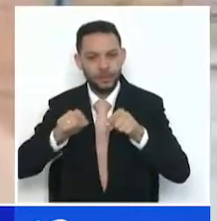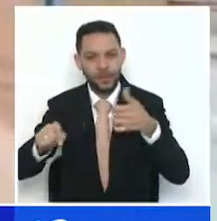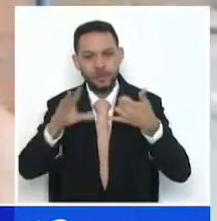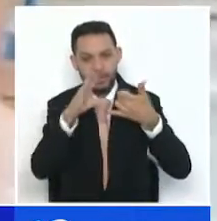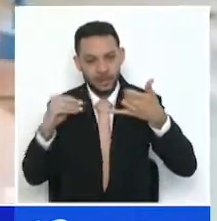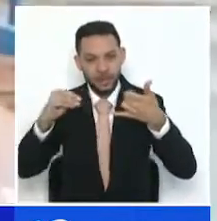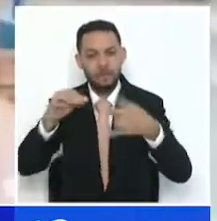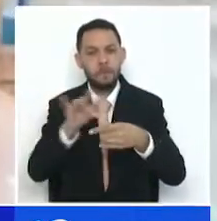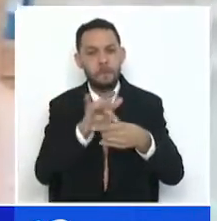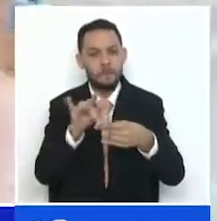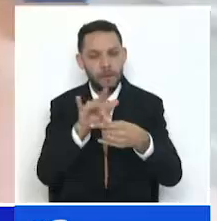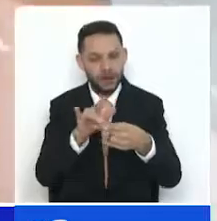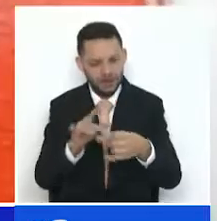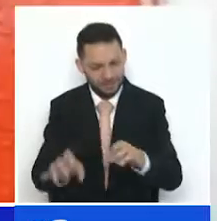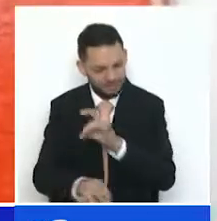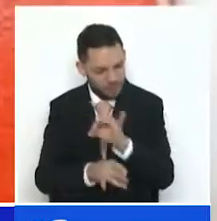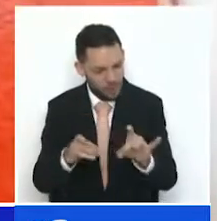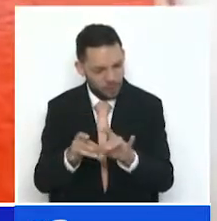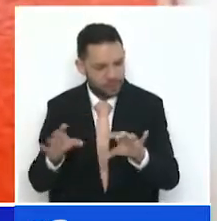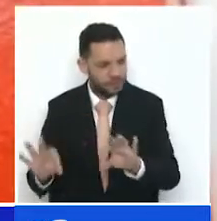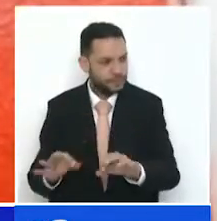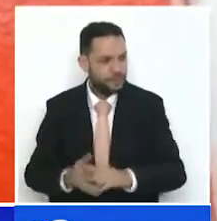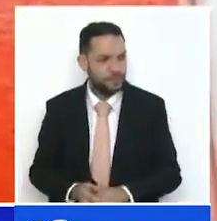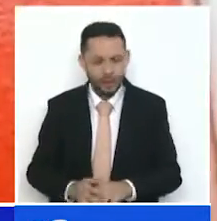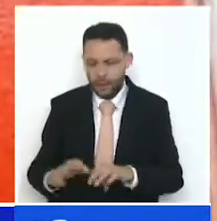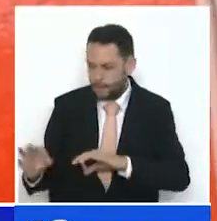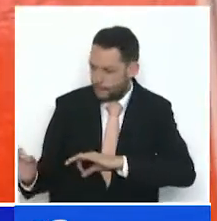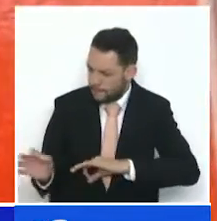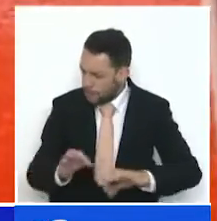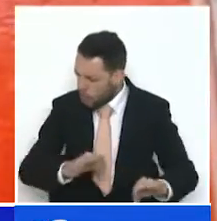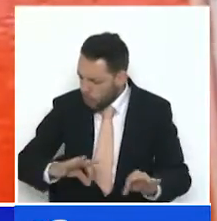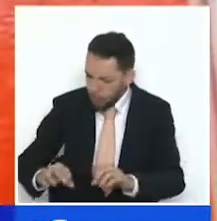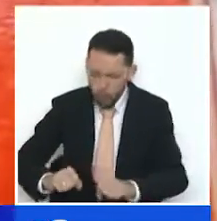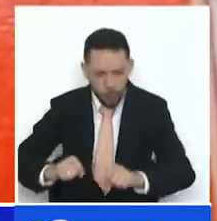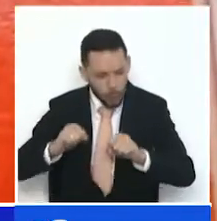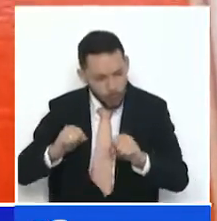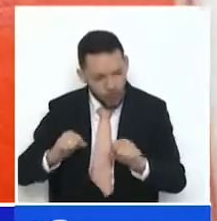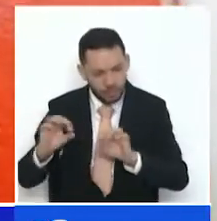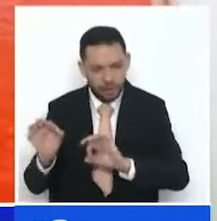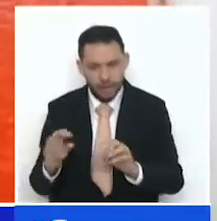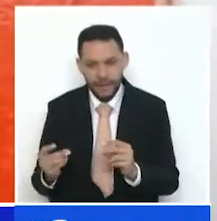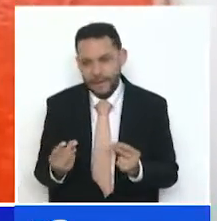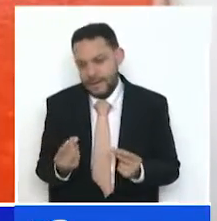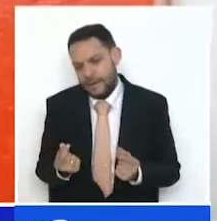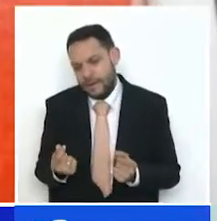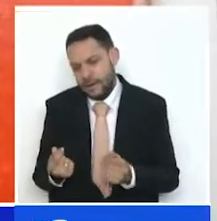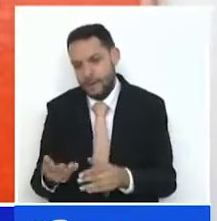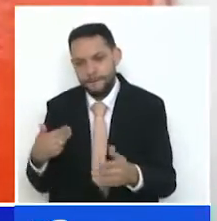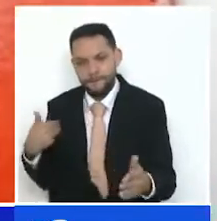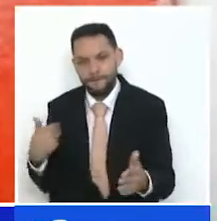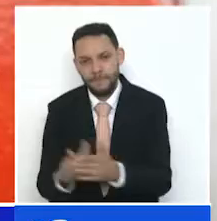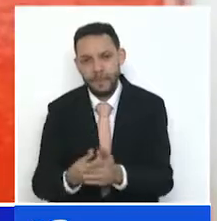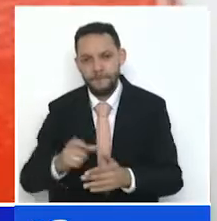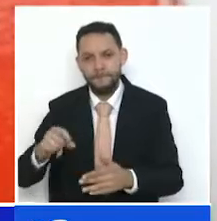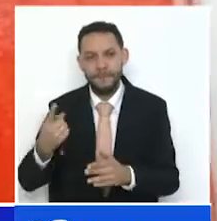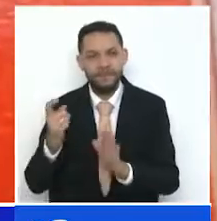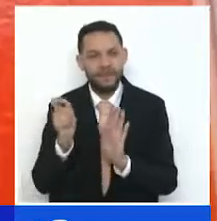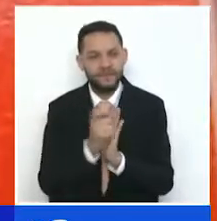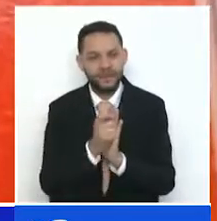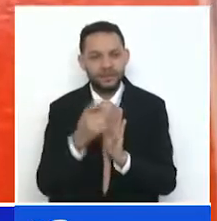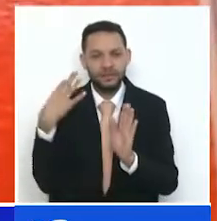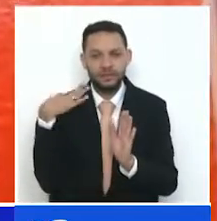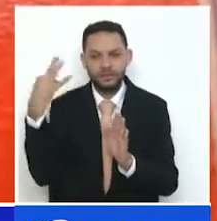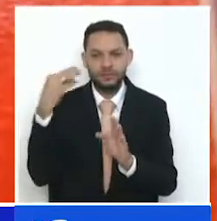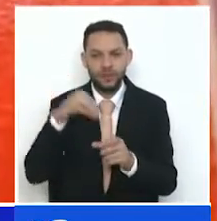en la práctica. La preparación fue ardua, la preparación fue muy rápida porque pues fue la primera vez que se incluyó la parte de